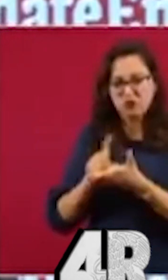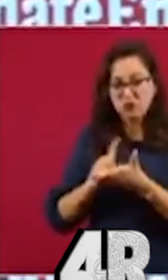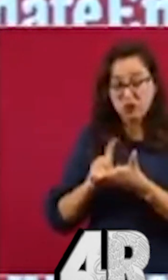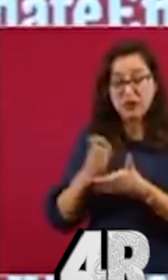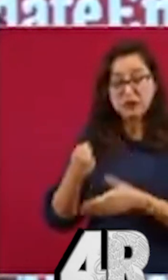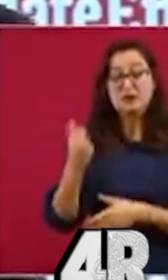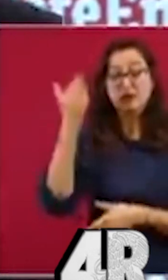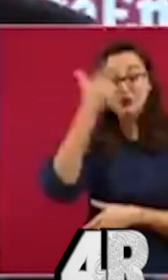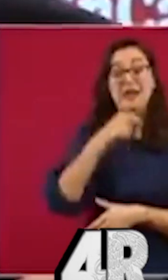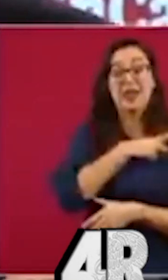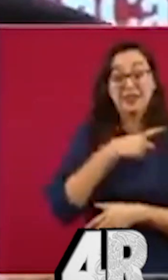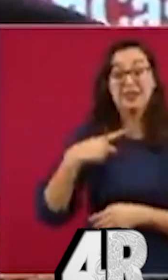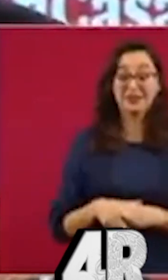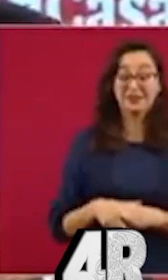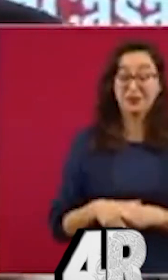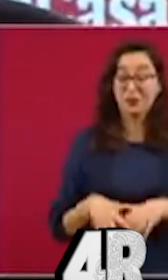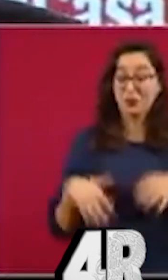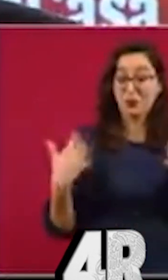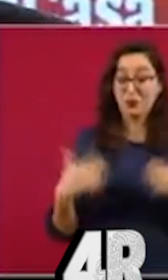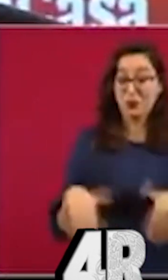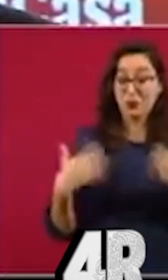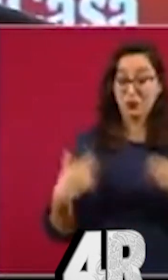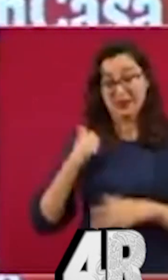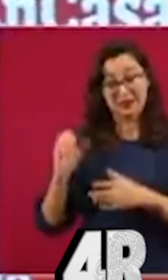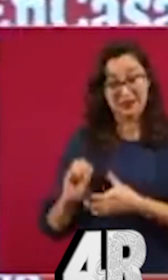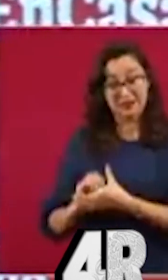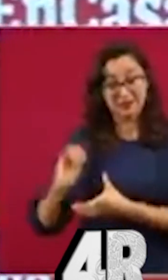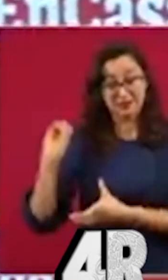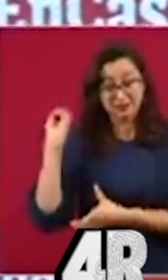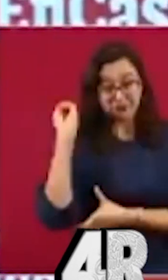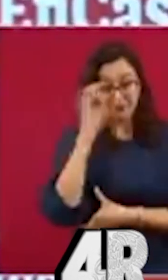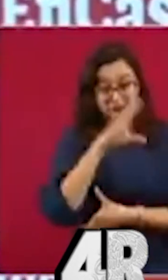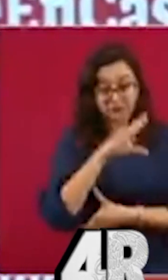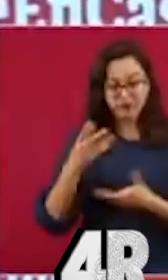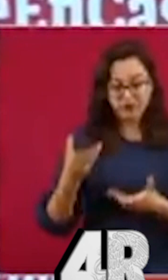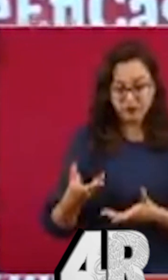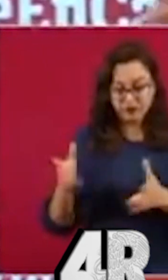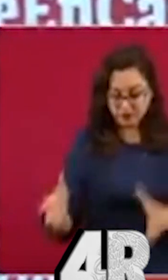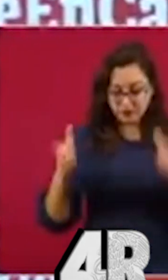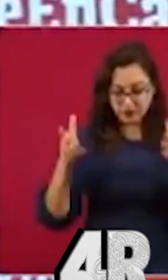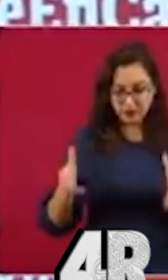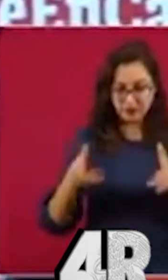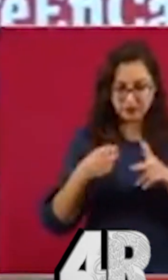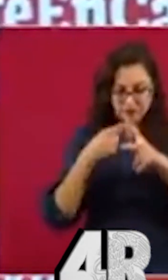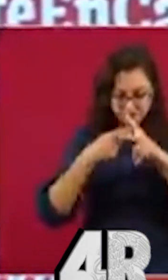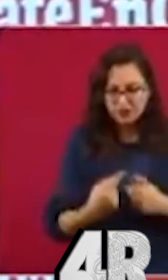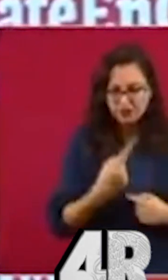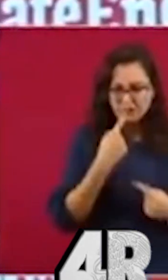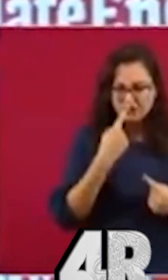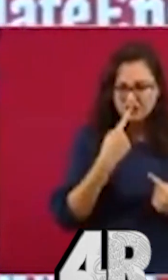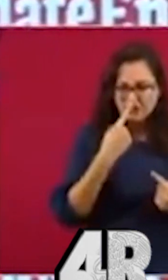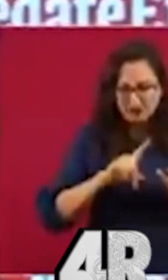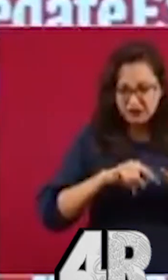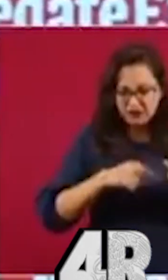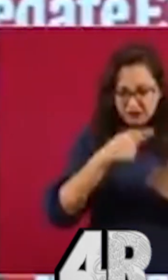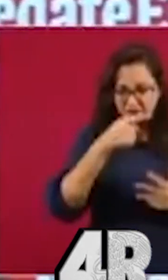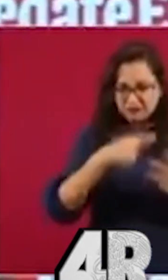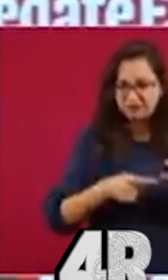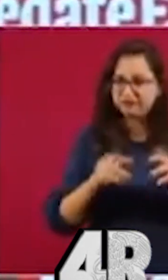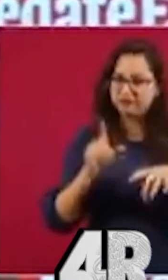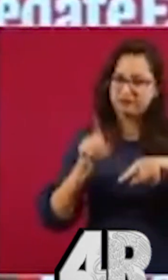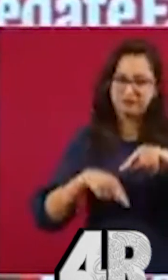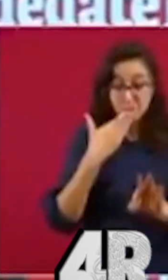drogas entonces allá hacen esa clasificación descuentan los que pueden tener esa situación y